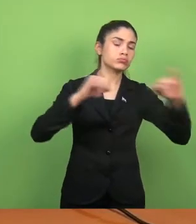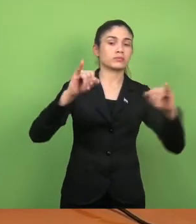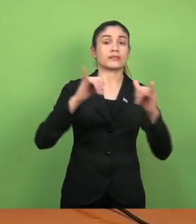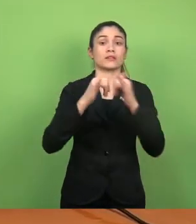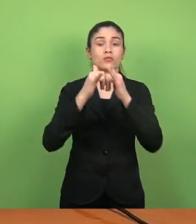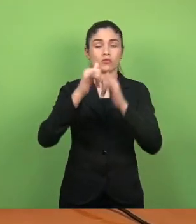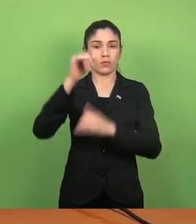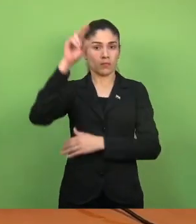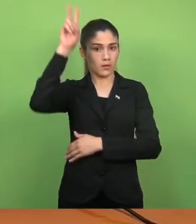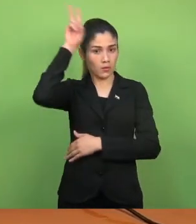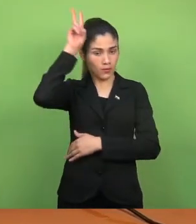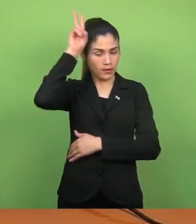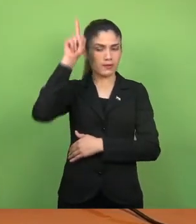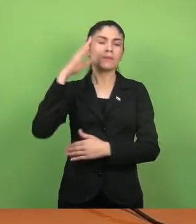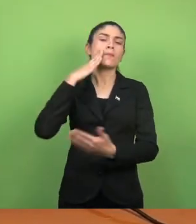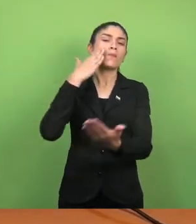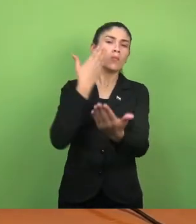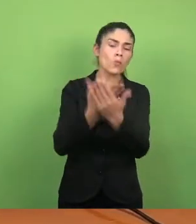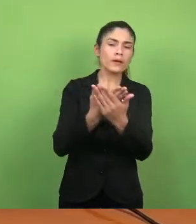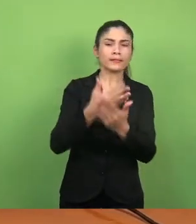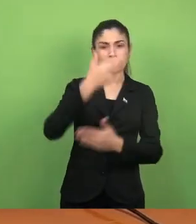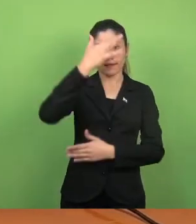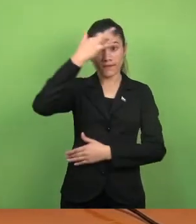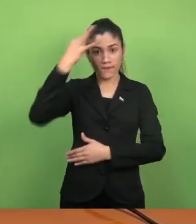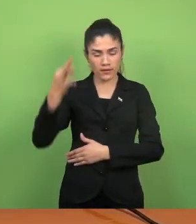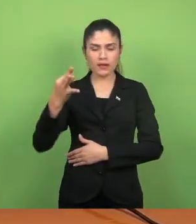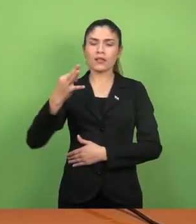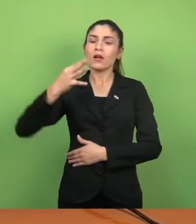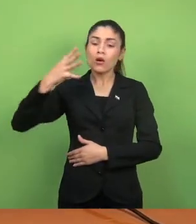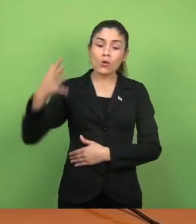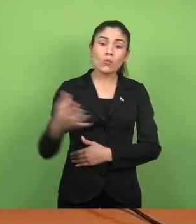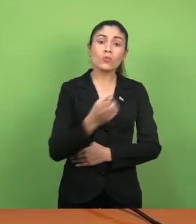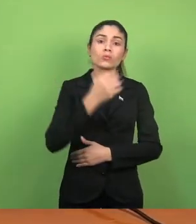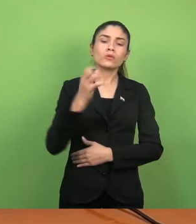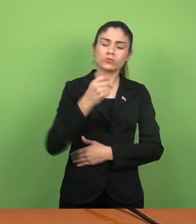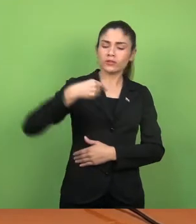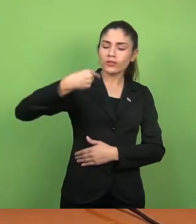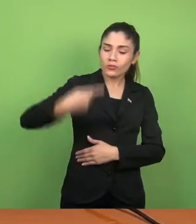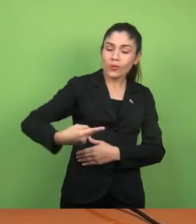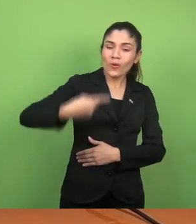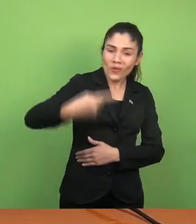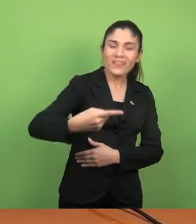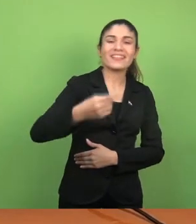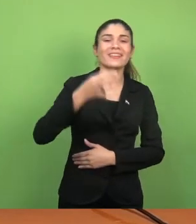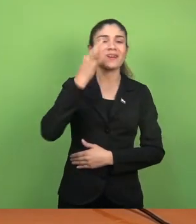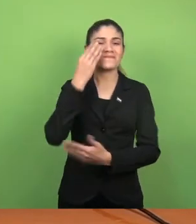peve ehechaukamíkena oremoirũhárõ rehayhu